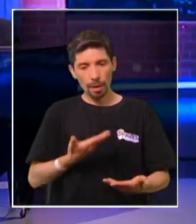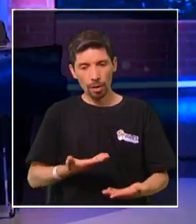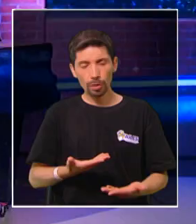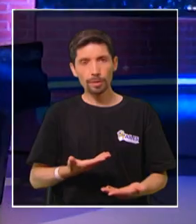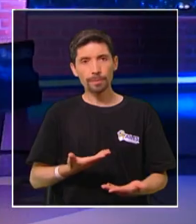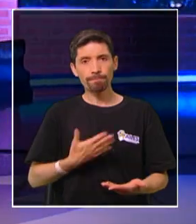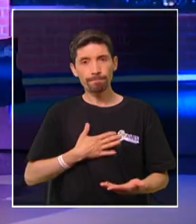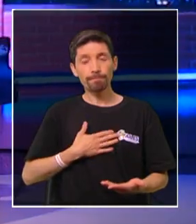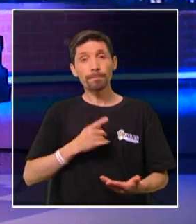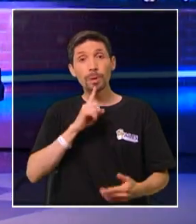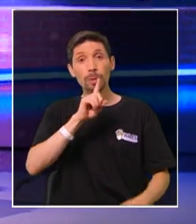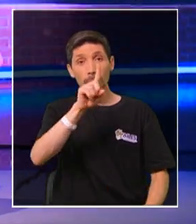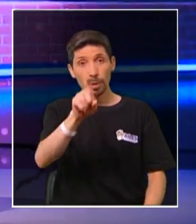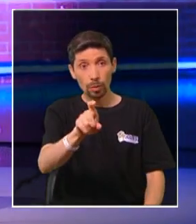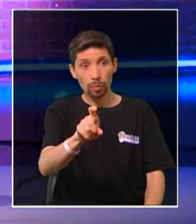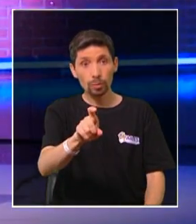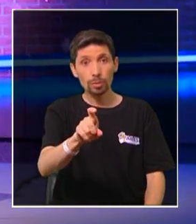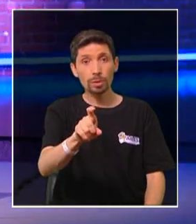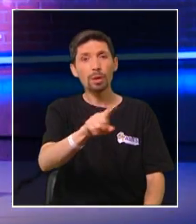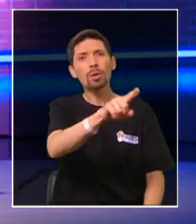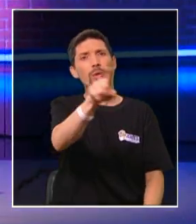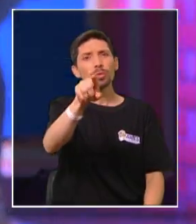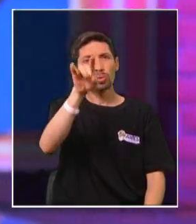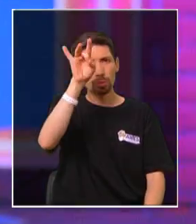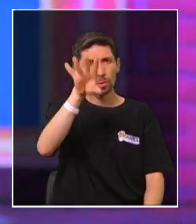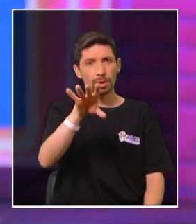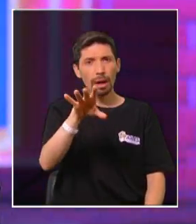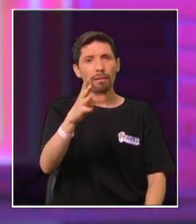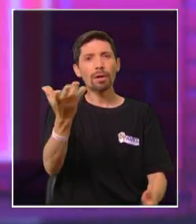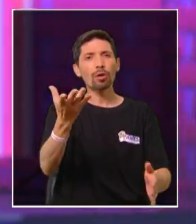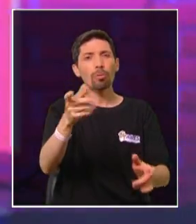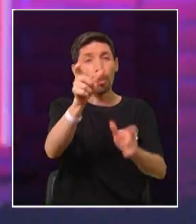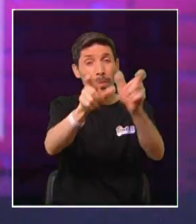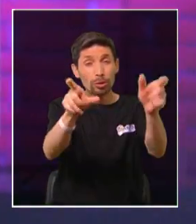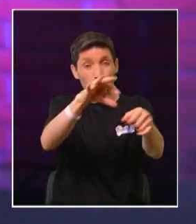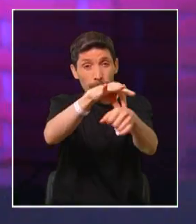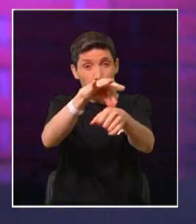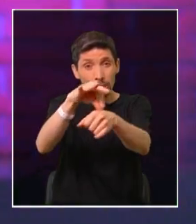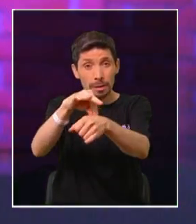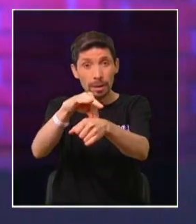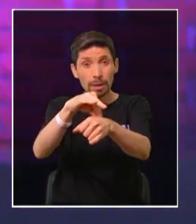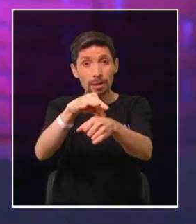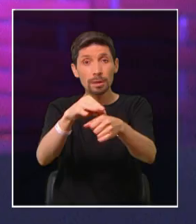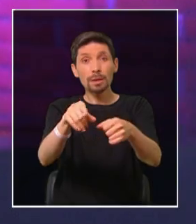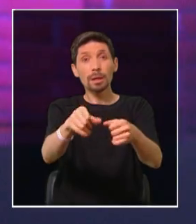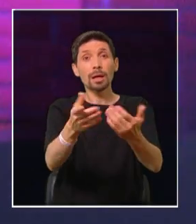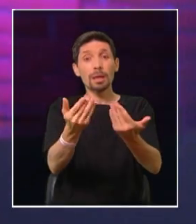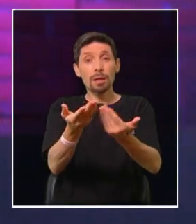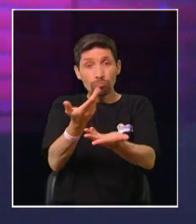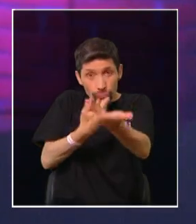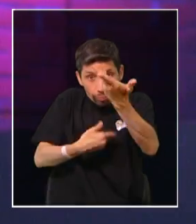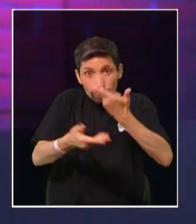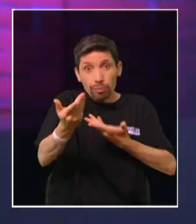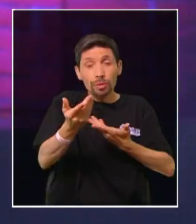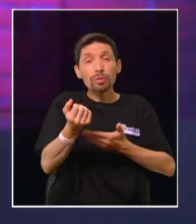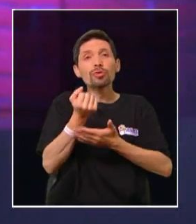hacerles una pregunta. ¿Saben ustedes cómo nuestros pacientes nos retribuyen la solidaridad?